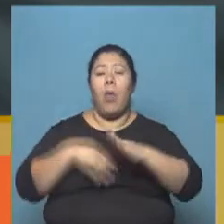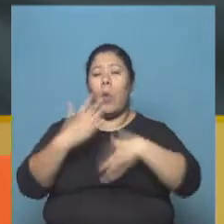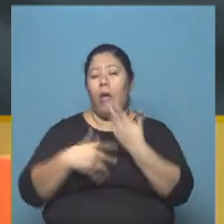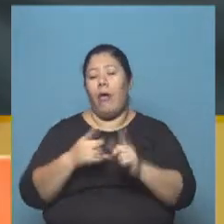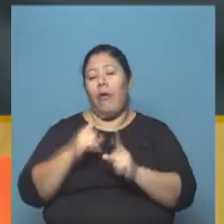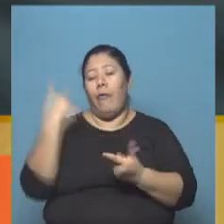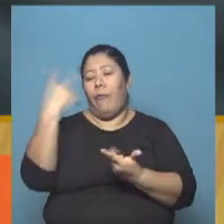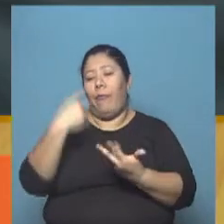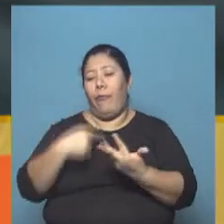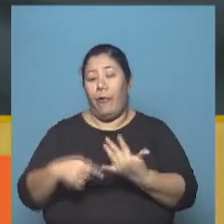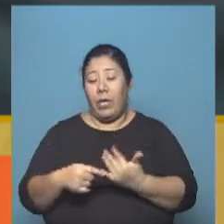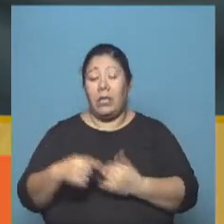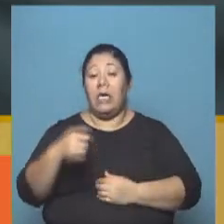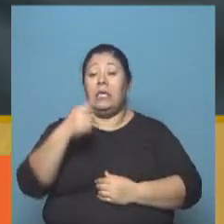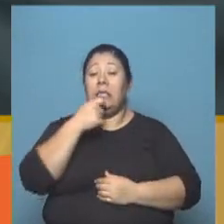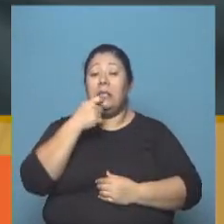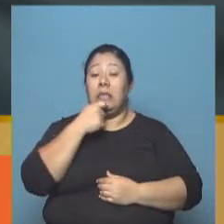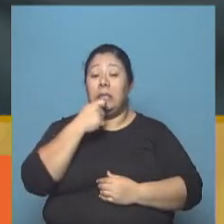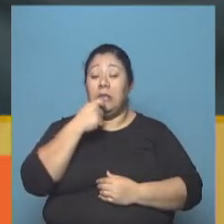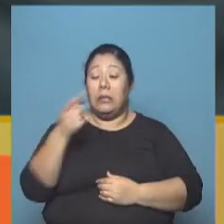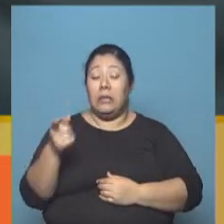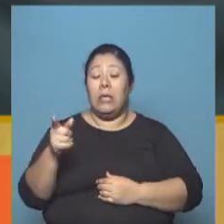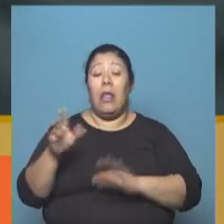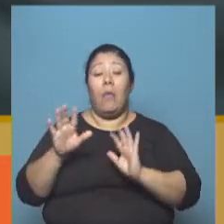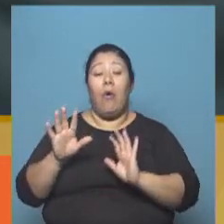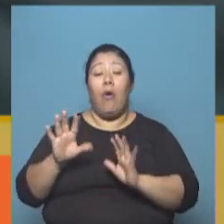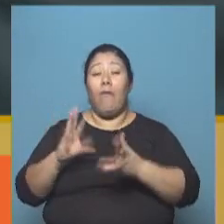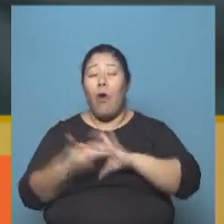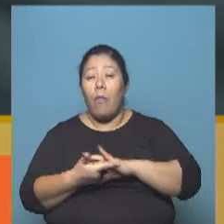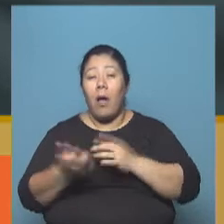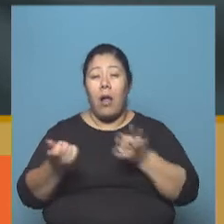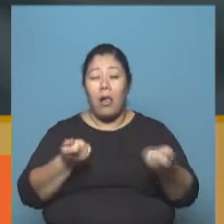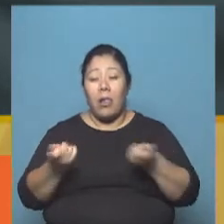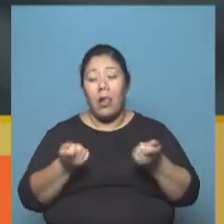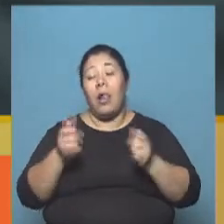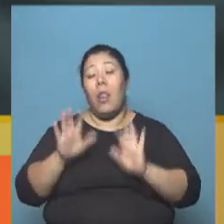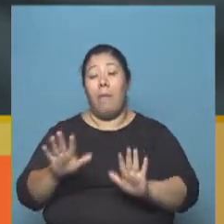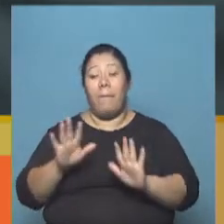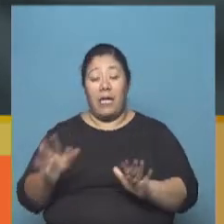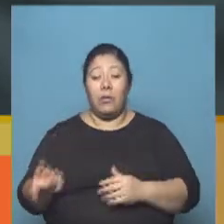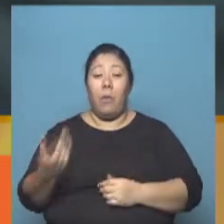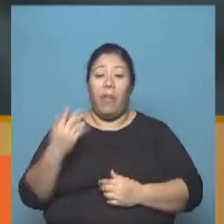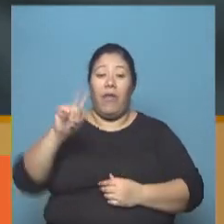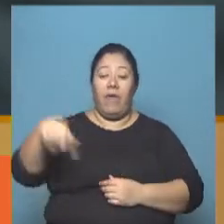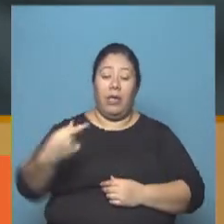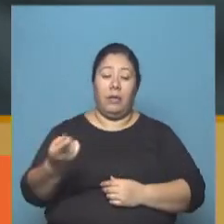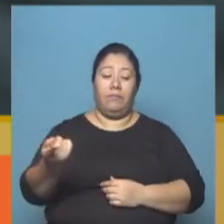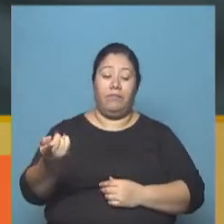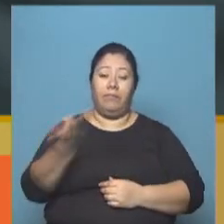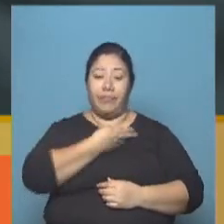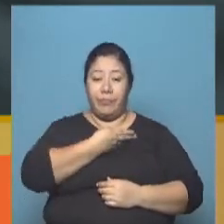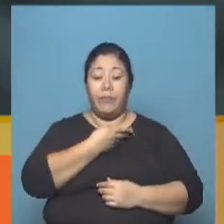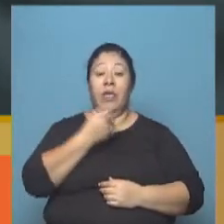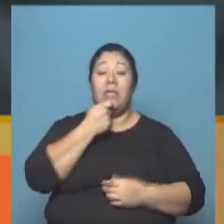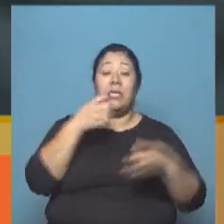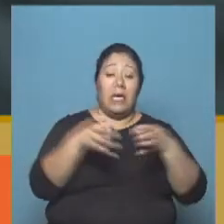Todo lo lento favorece al repliegue defensivo, a que el equipo rival pueda bascular mejor. Seguramente si nosotros movemos la